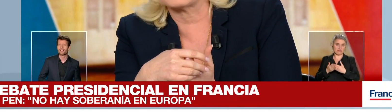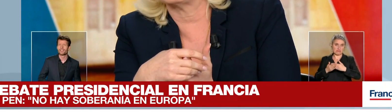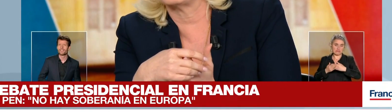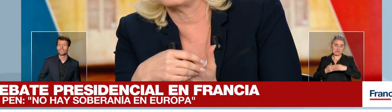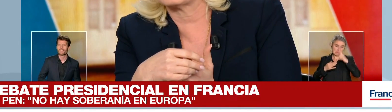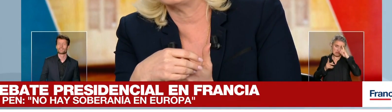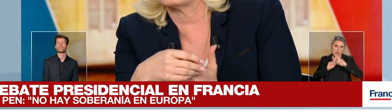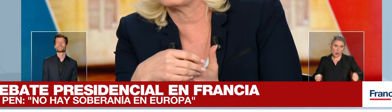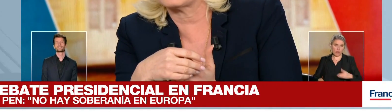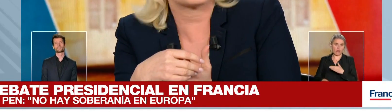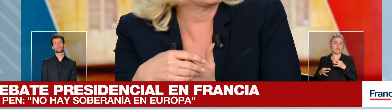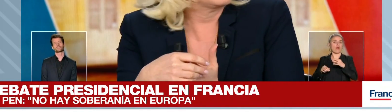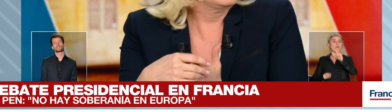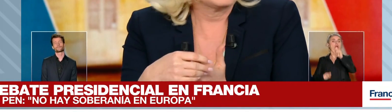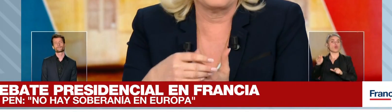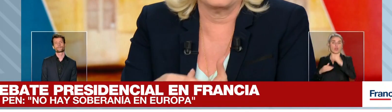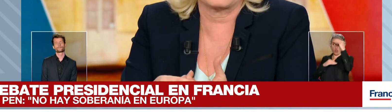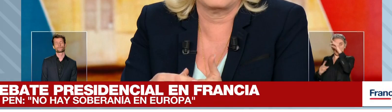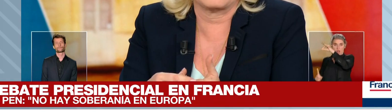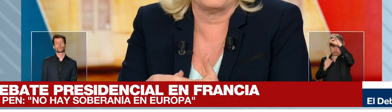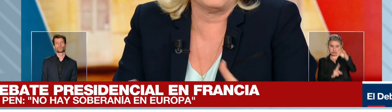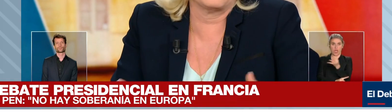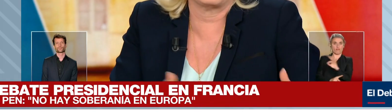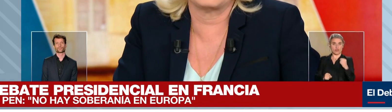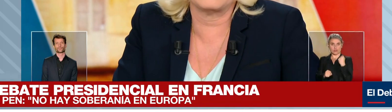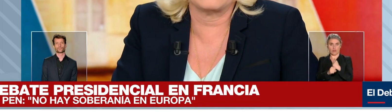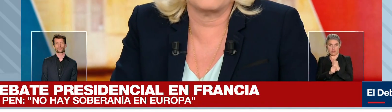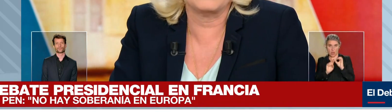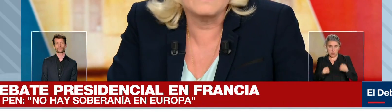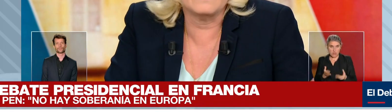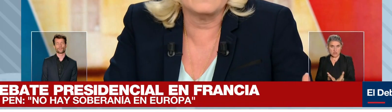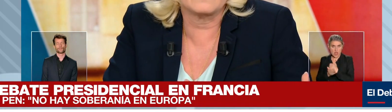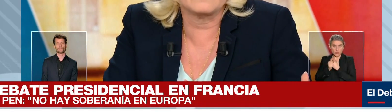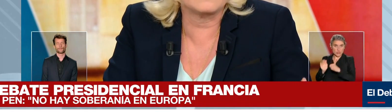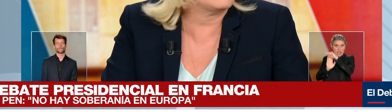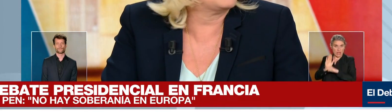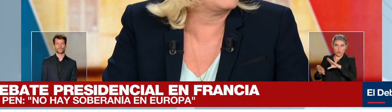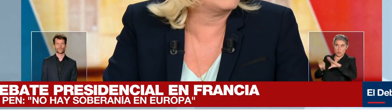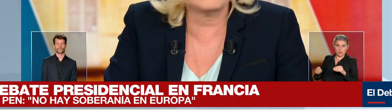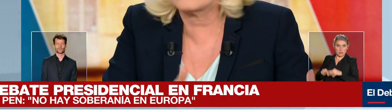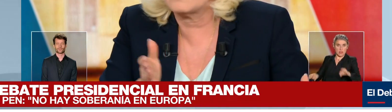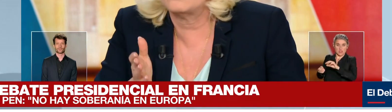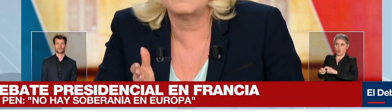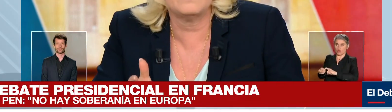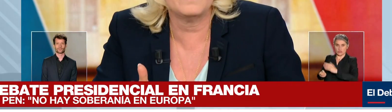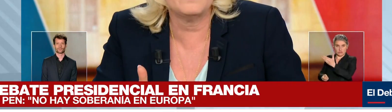la política de los trabajadores desplazados, que hacen